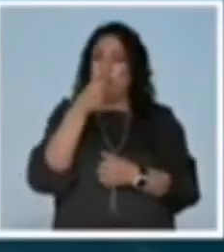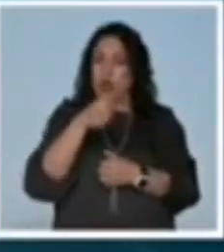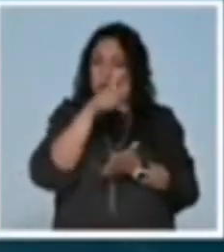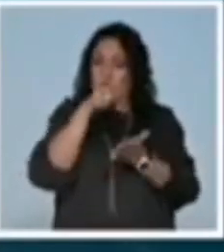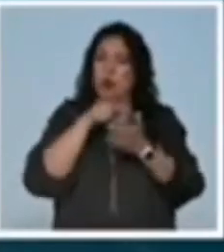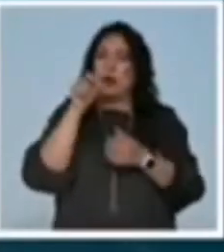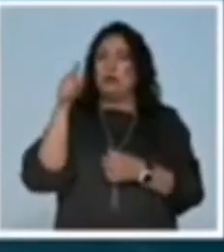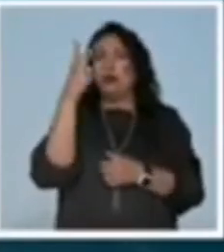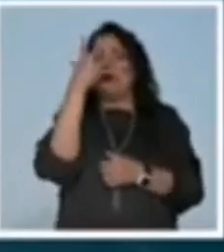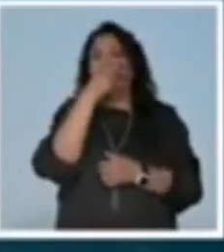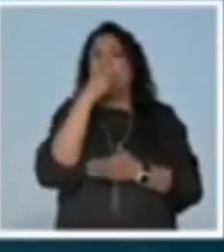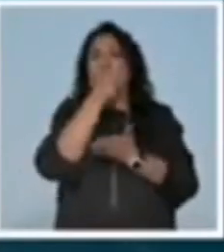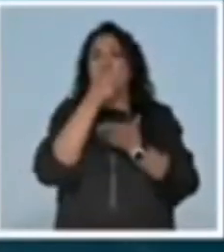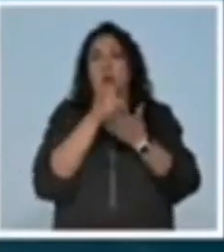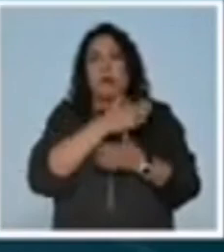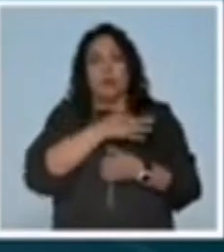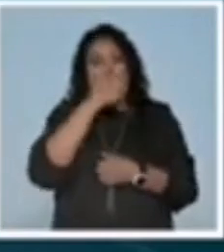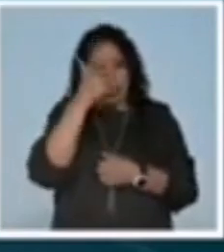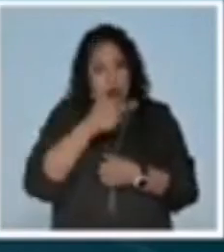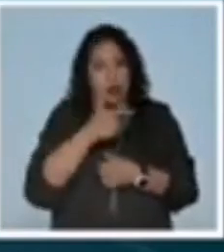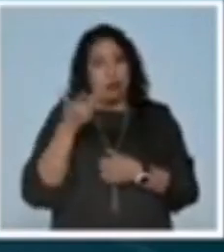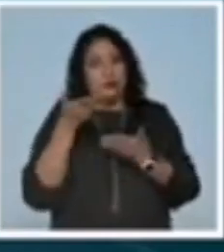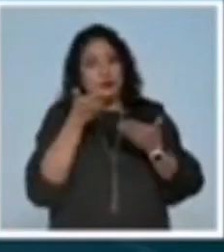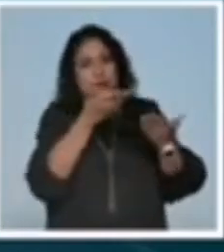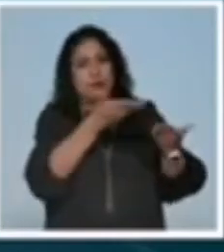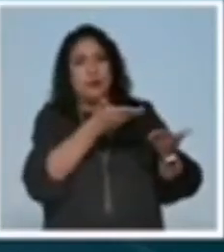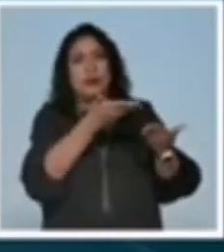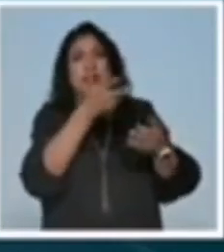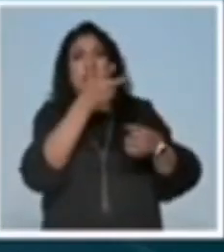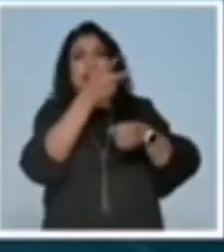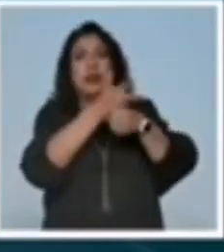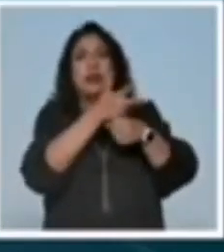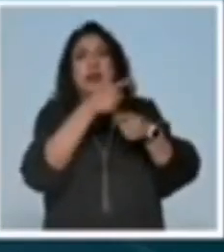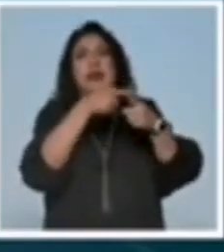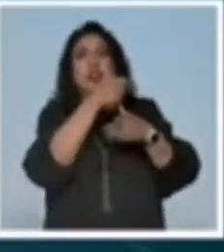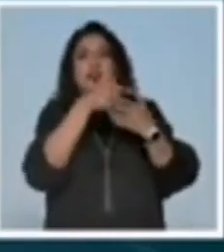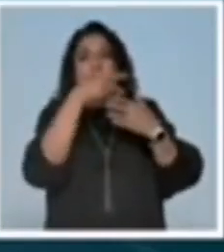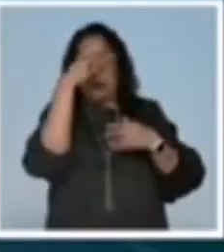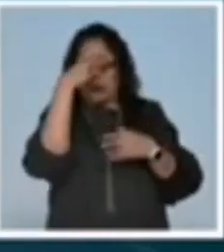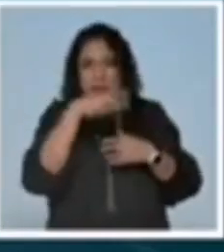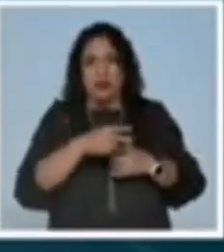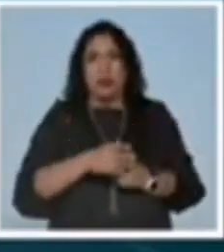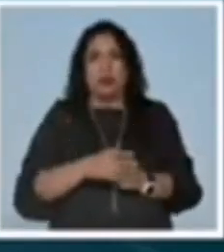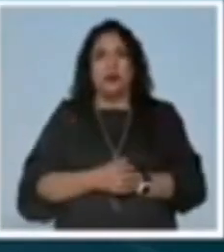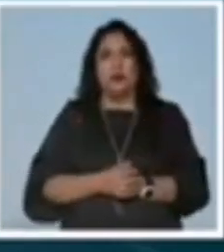desde esa hermosa ciudad. Muy buenas noches y regresamos las cámaras a la Ciudad de México.